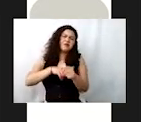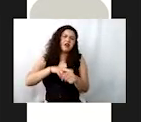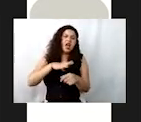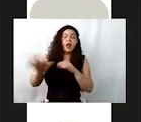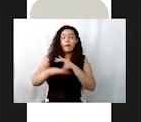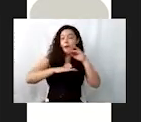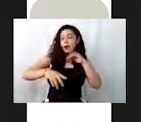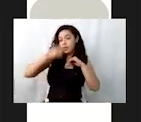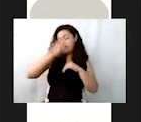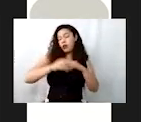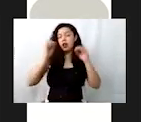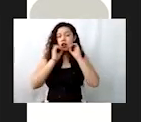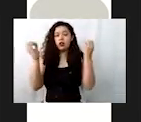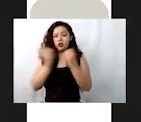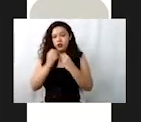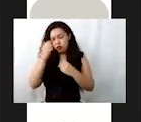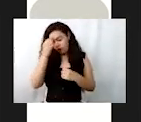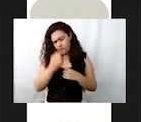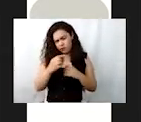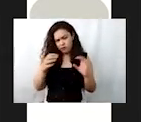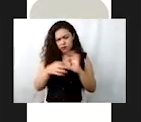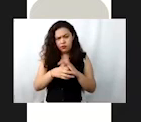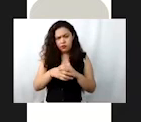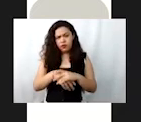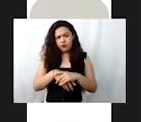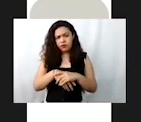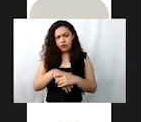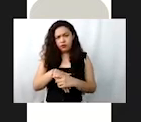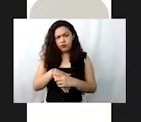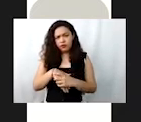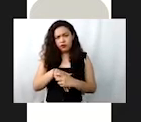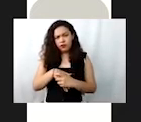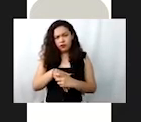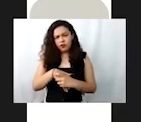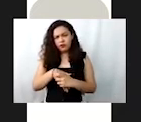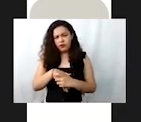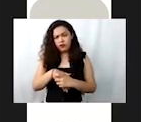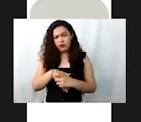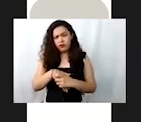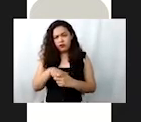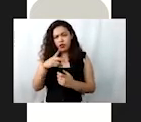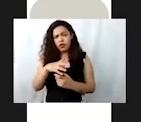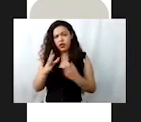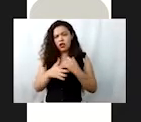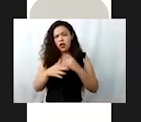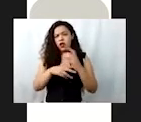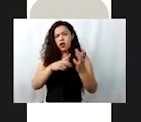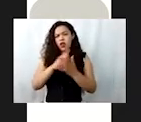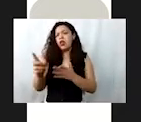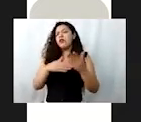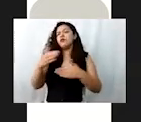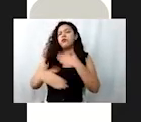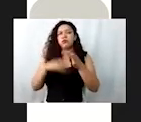las organizaciones para articularse y demandar cuestiones, procesos, derechos o cumplimiento de